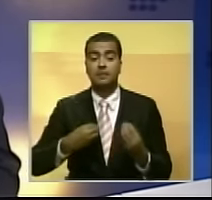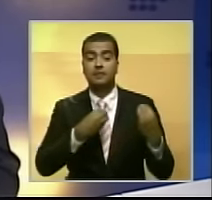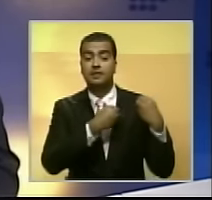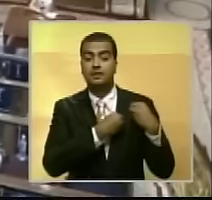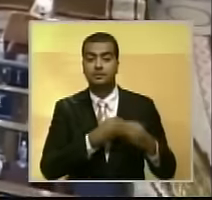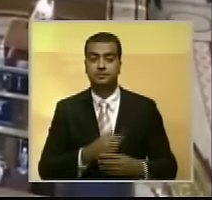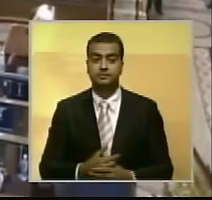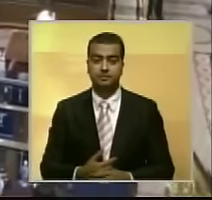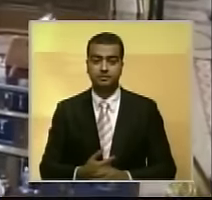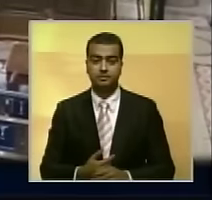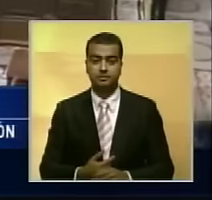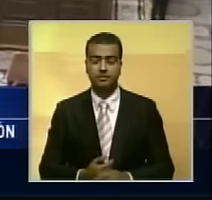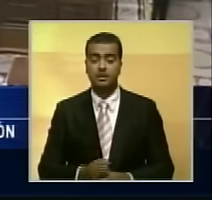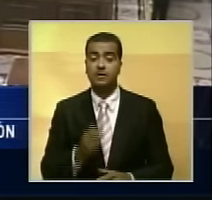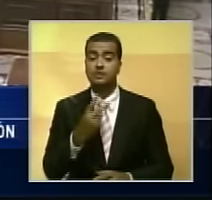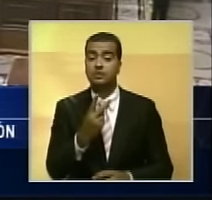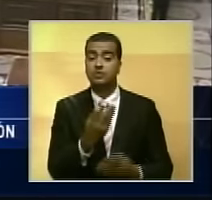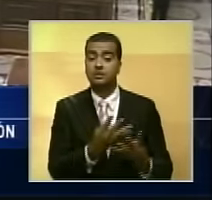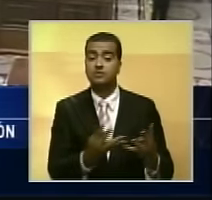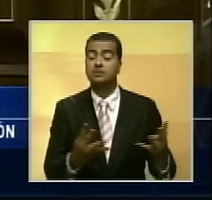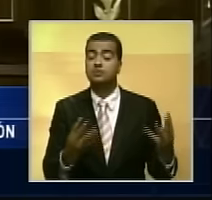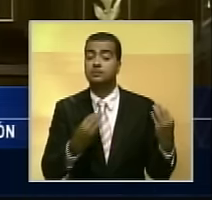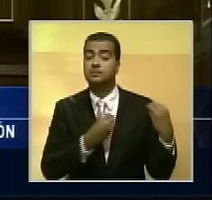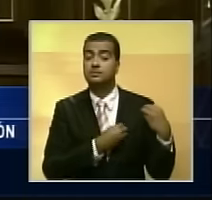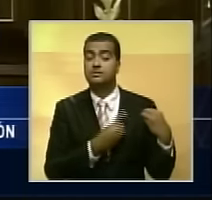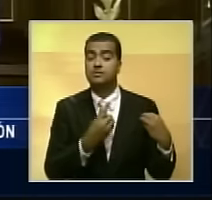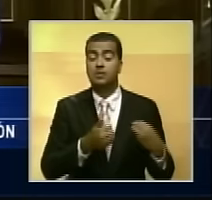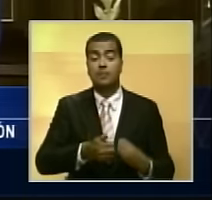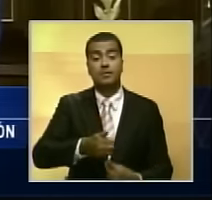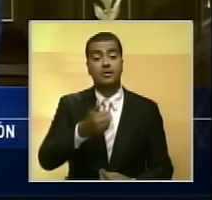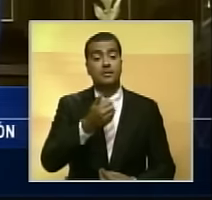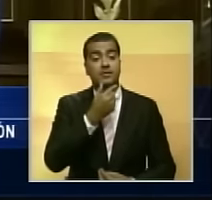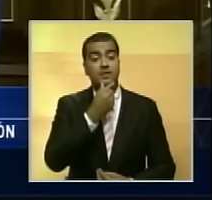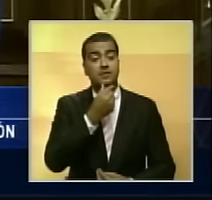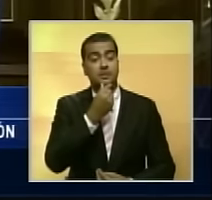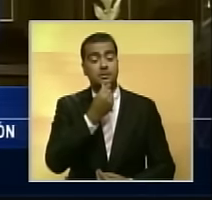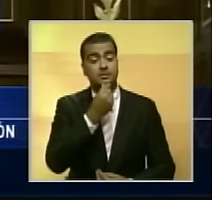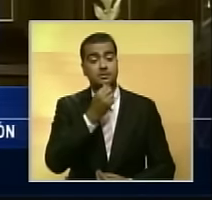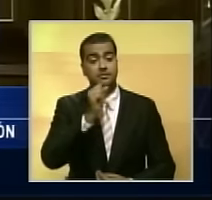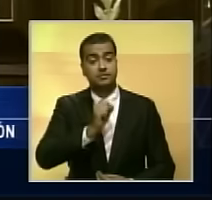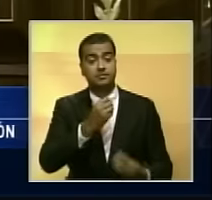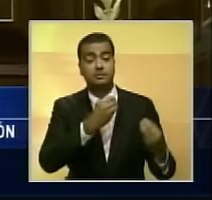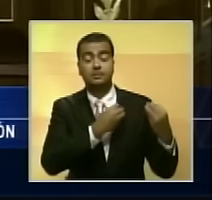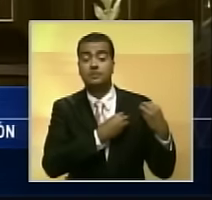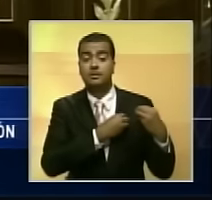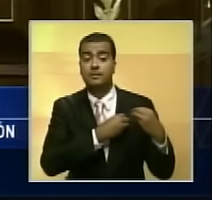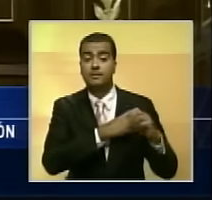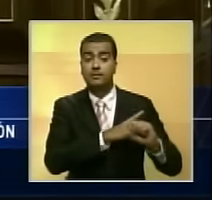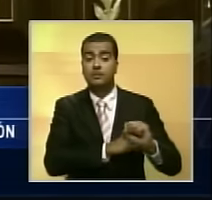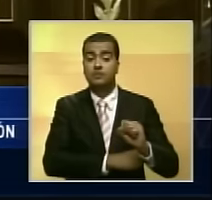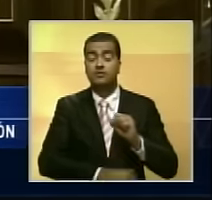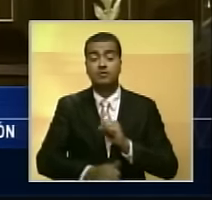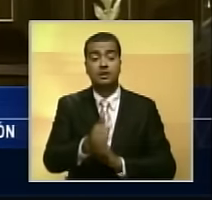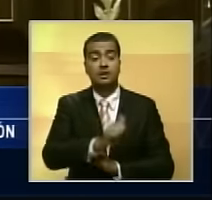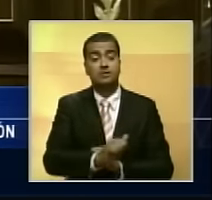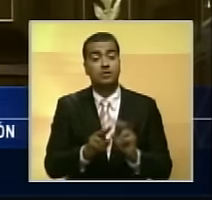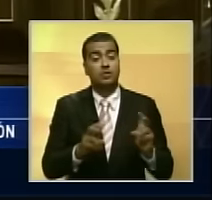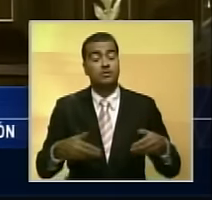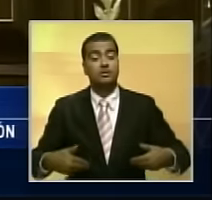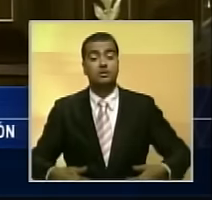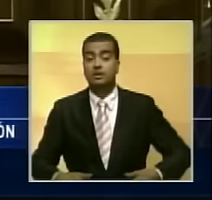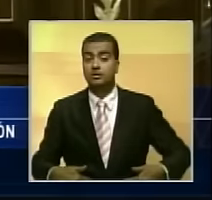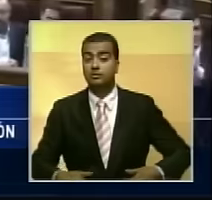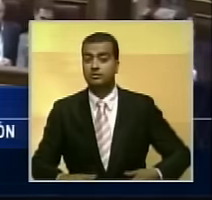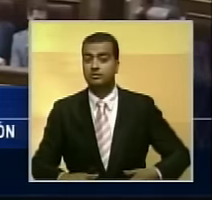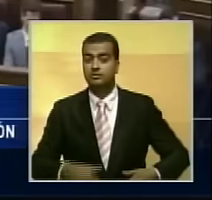mandato. Durante esta segunda sesión, el mandatario requiere de una mayoría simple. Si el líder del Partido Popular fracasa en este nuevo intento, en